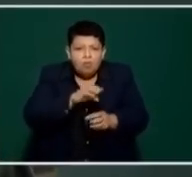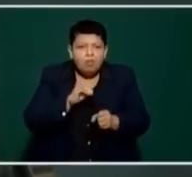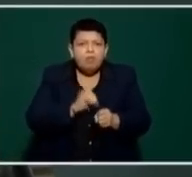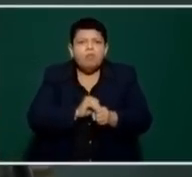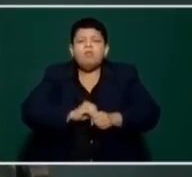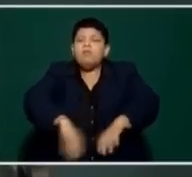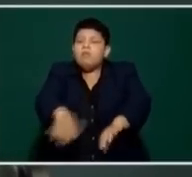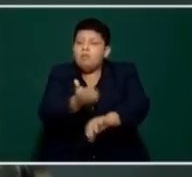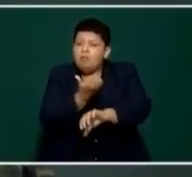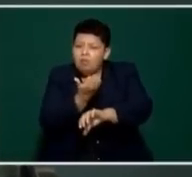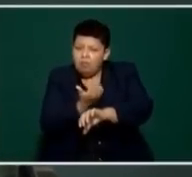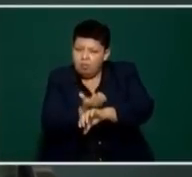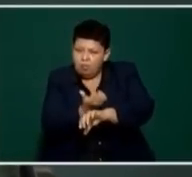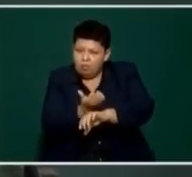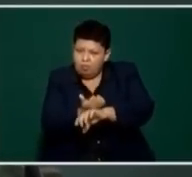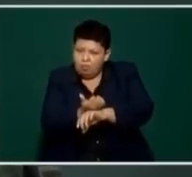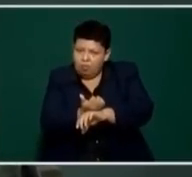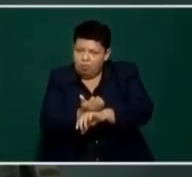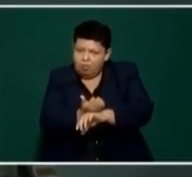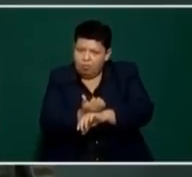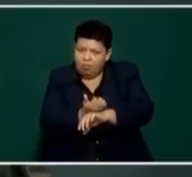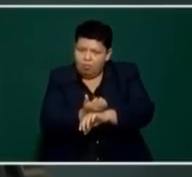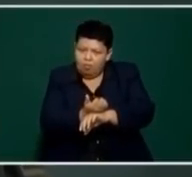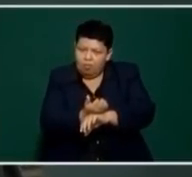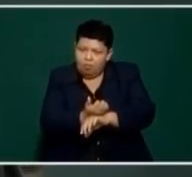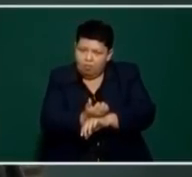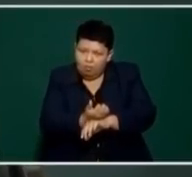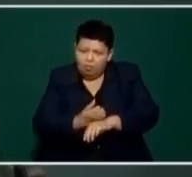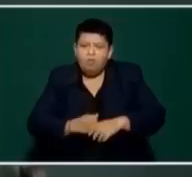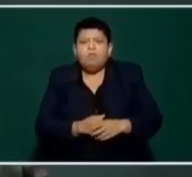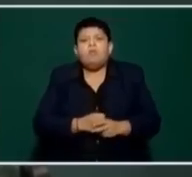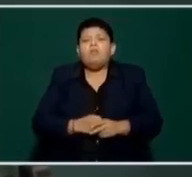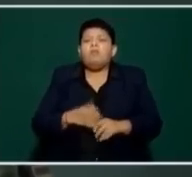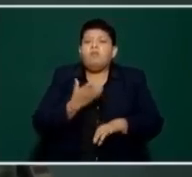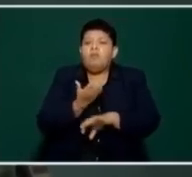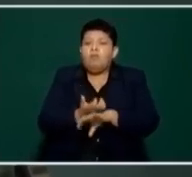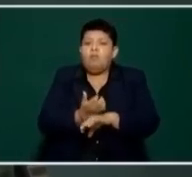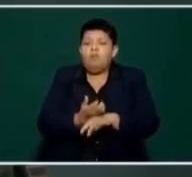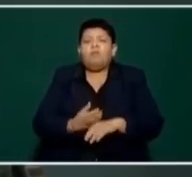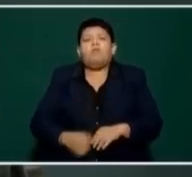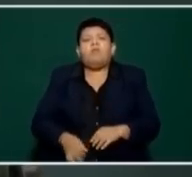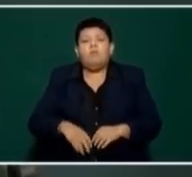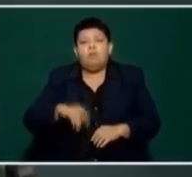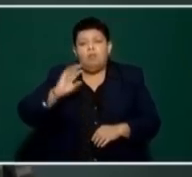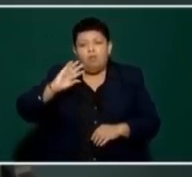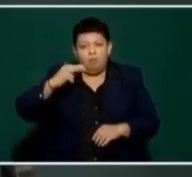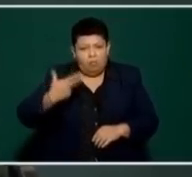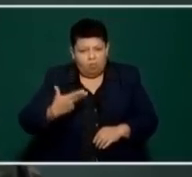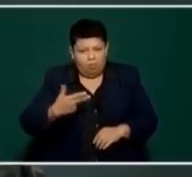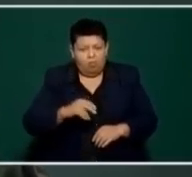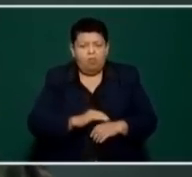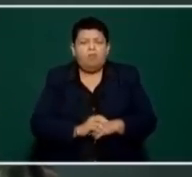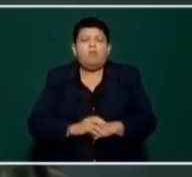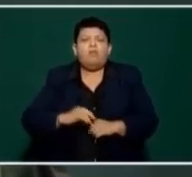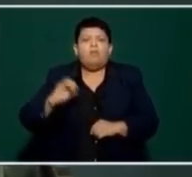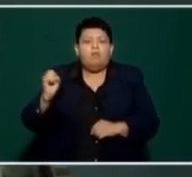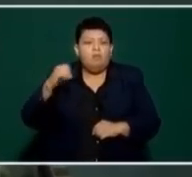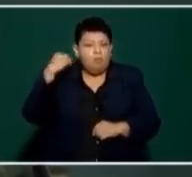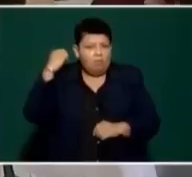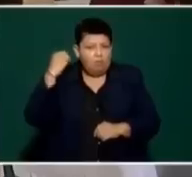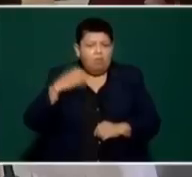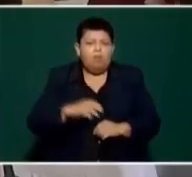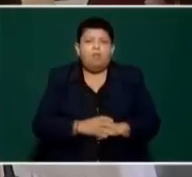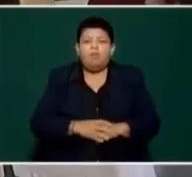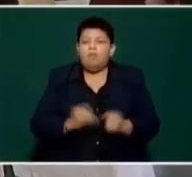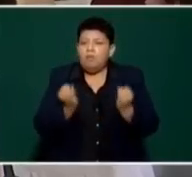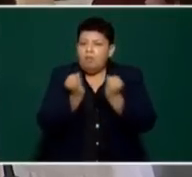los estados que conforman la frontera con Guatemala y Belice están cubiertos con estos efectivos que mencioné, y también en la parte